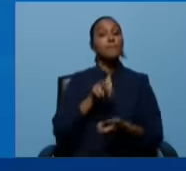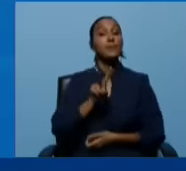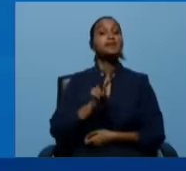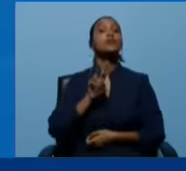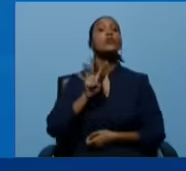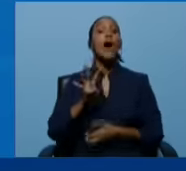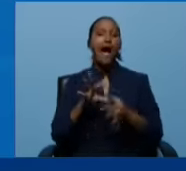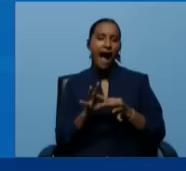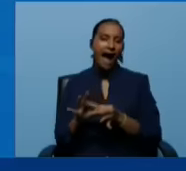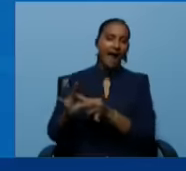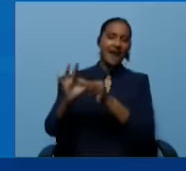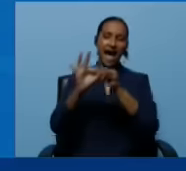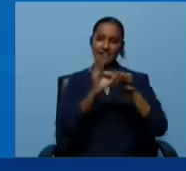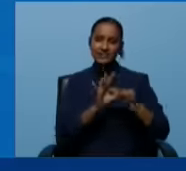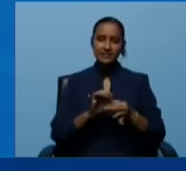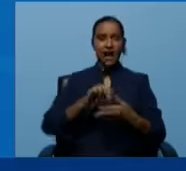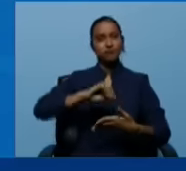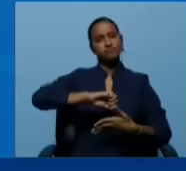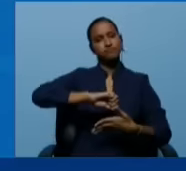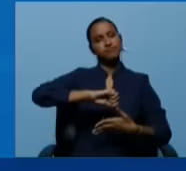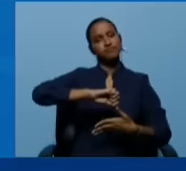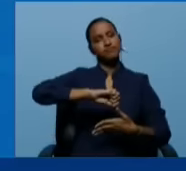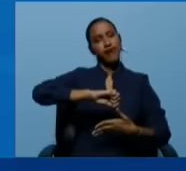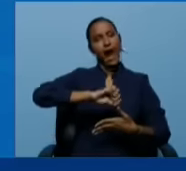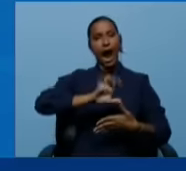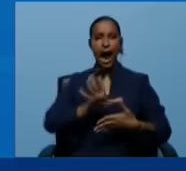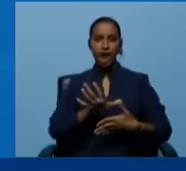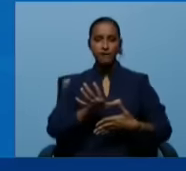Bolivariana para los Pueblos de Nuestra América.